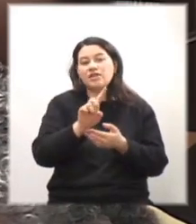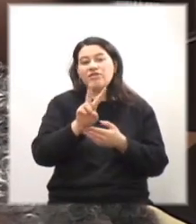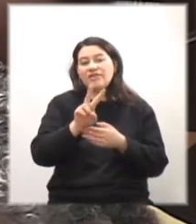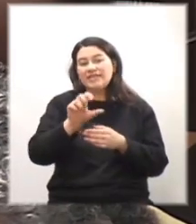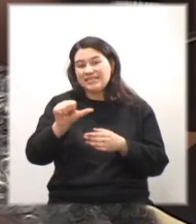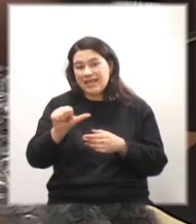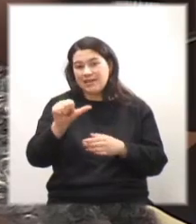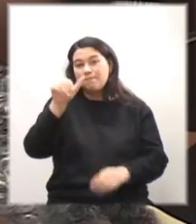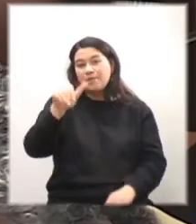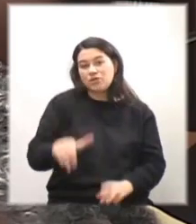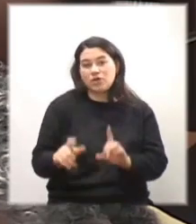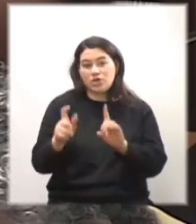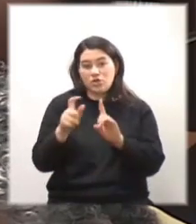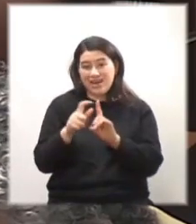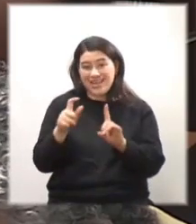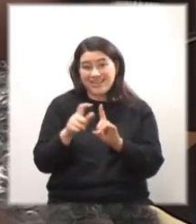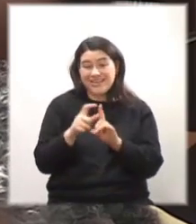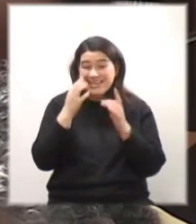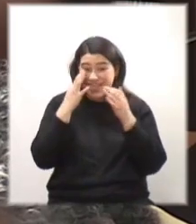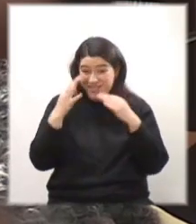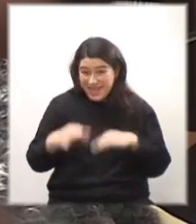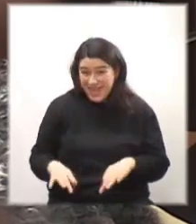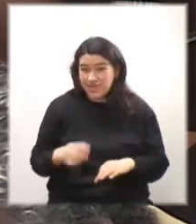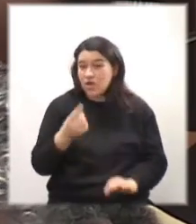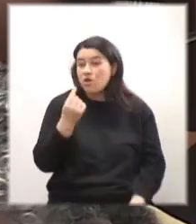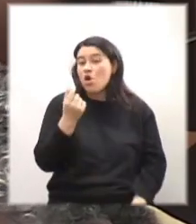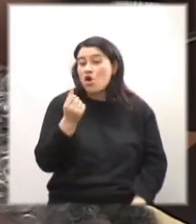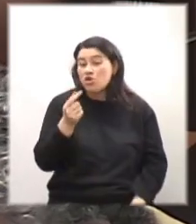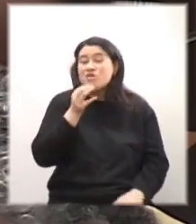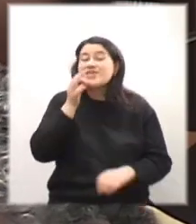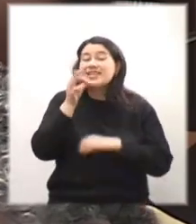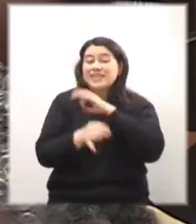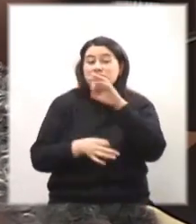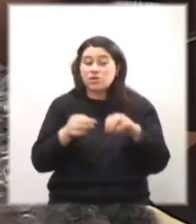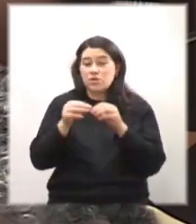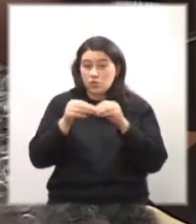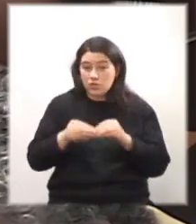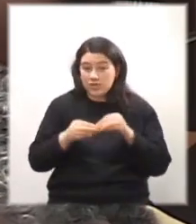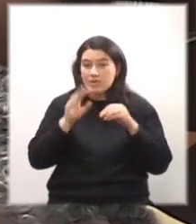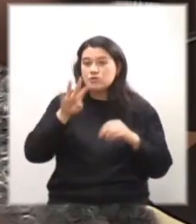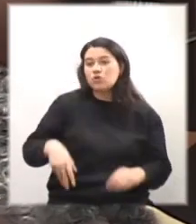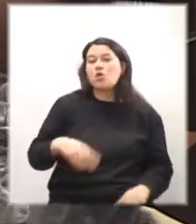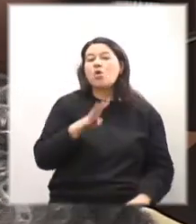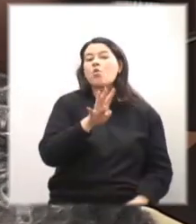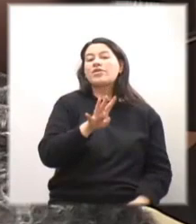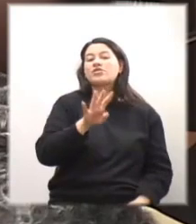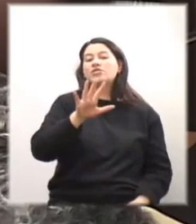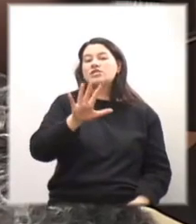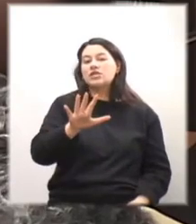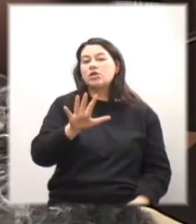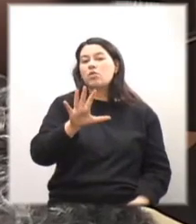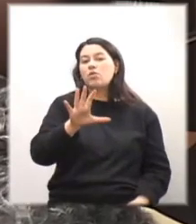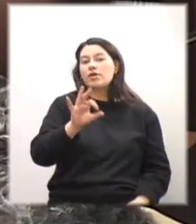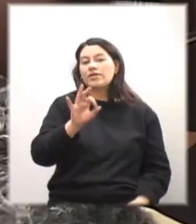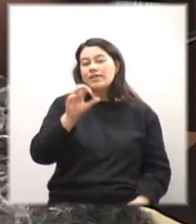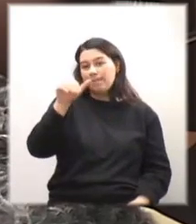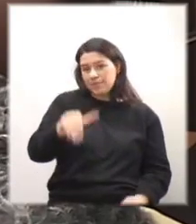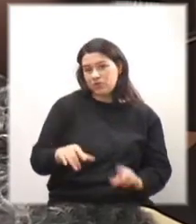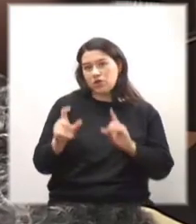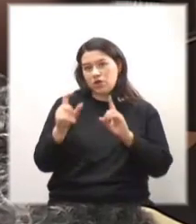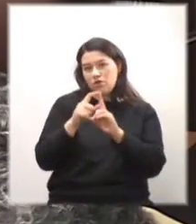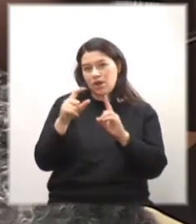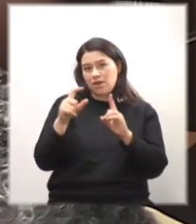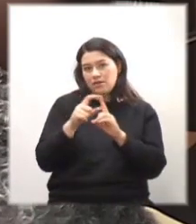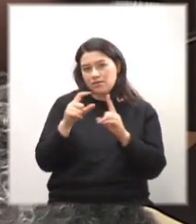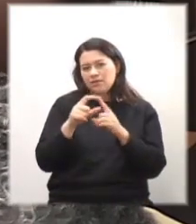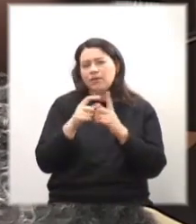226 millones de dólares, cuando en realidad el costo de esa rendición de cuentas era de 450 millones de